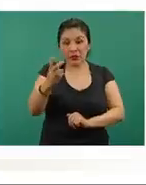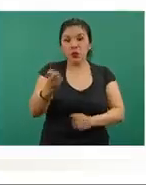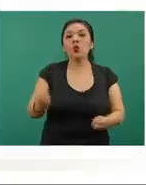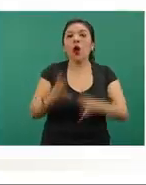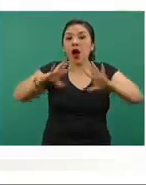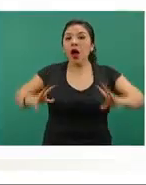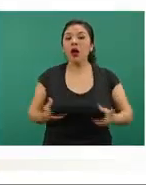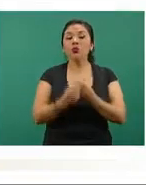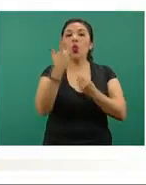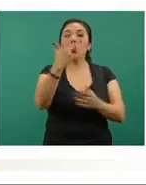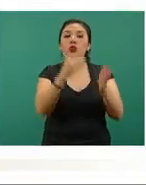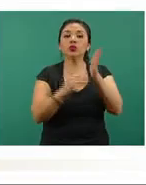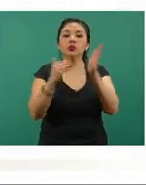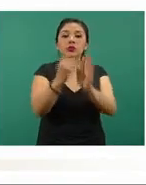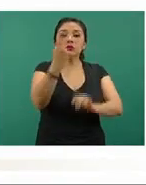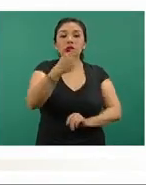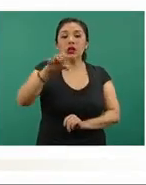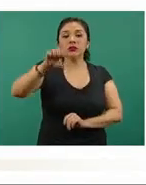cantidad,